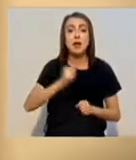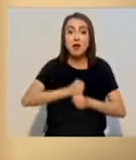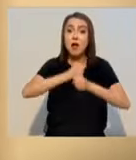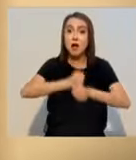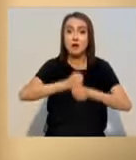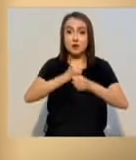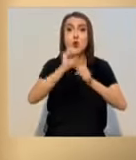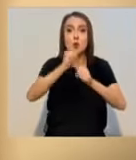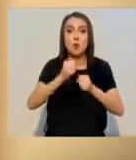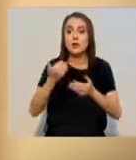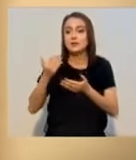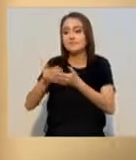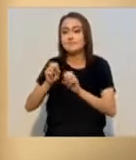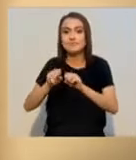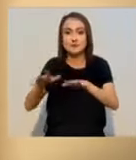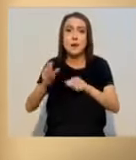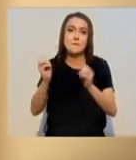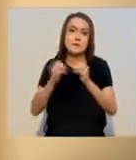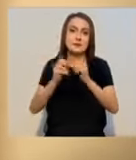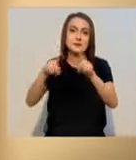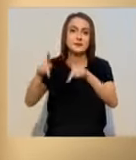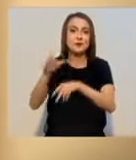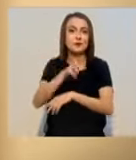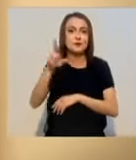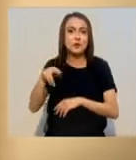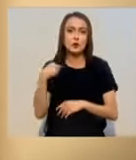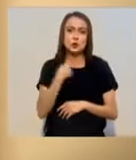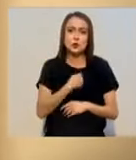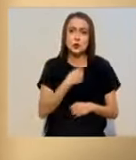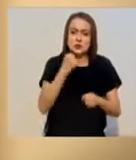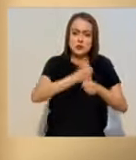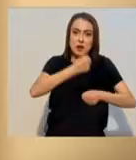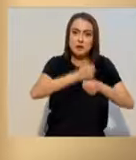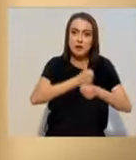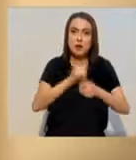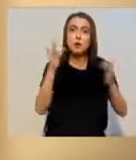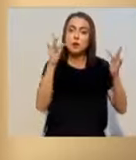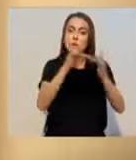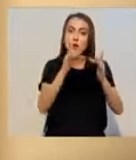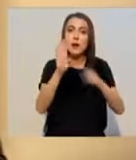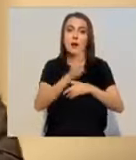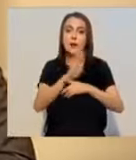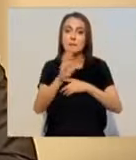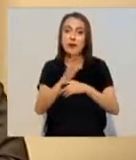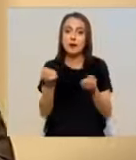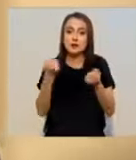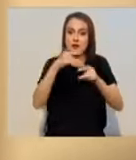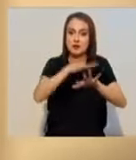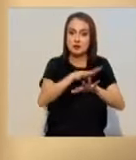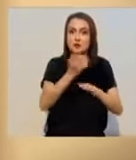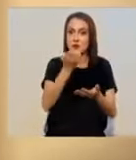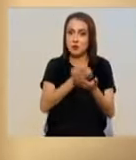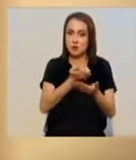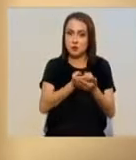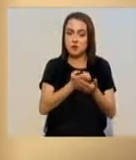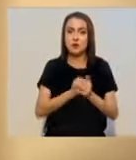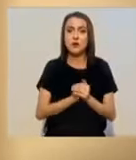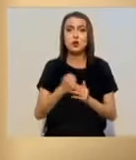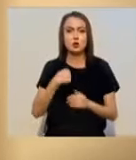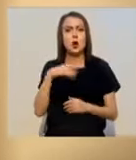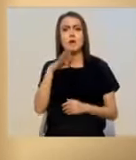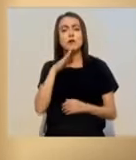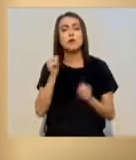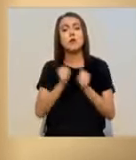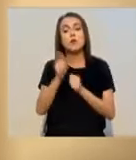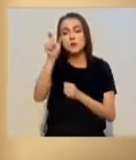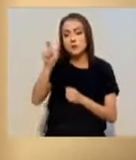costarricenses. Inmediatamente nos pusimos a trabajar, contactamos al Banco Centroamericano de Integración Económica. Yo hablé